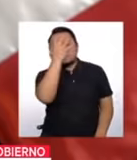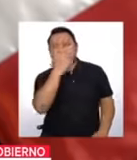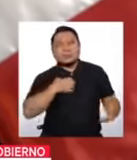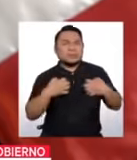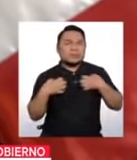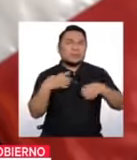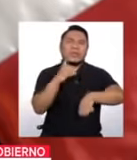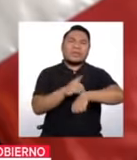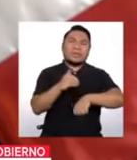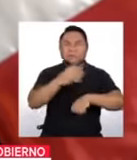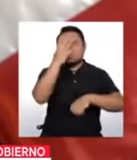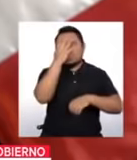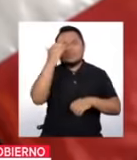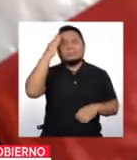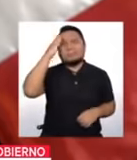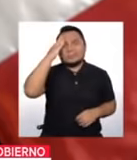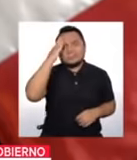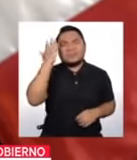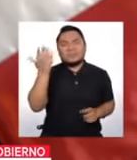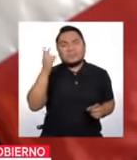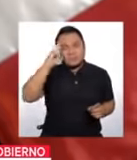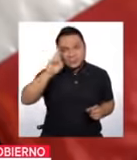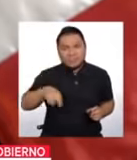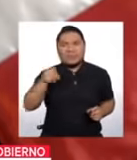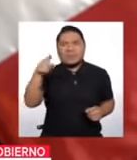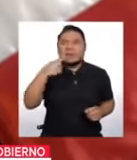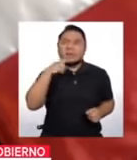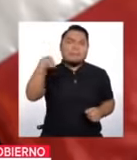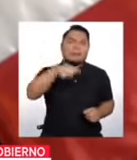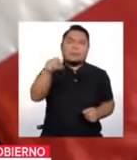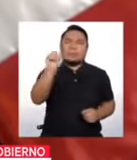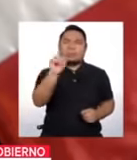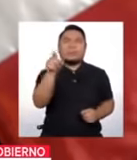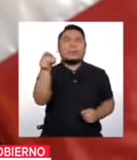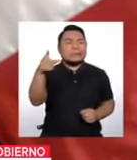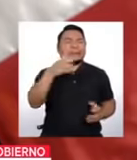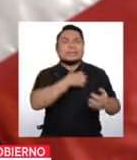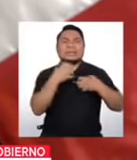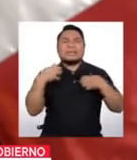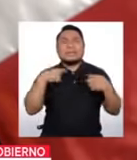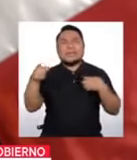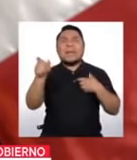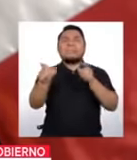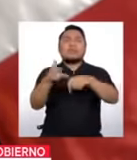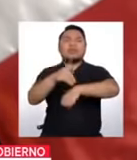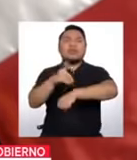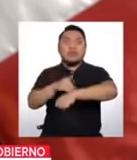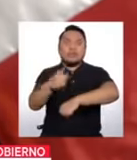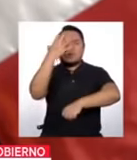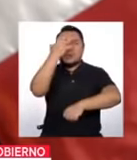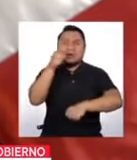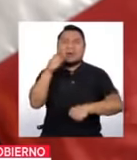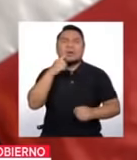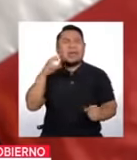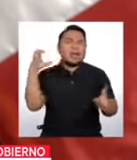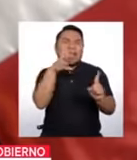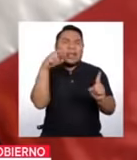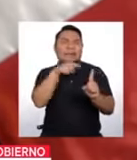de presión de autoridades y población de Lambayeque, que nosotros tenemos que